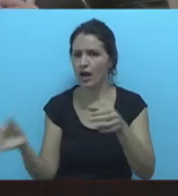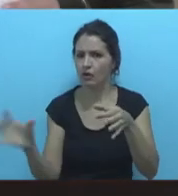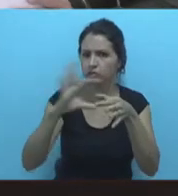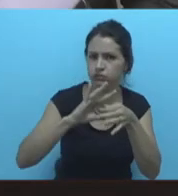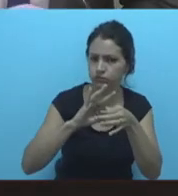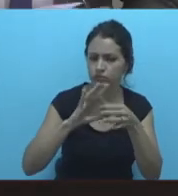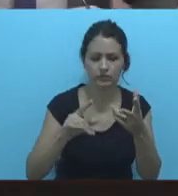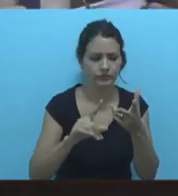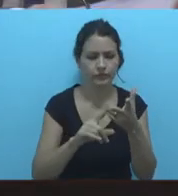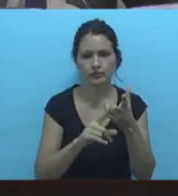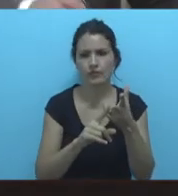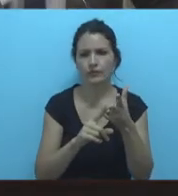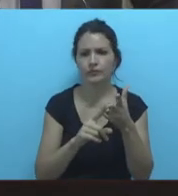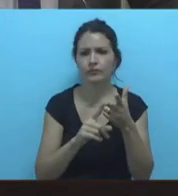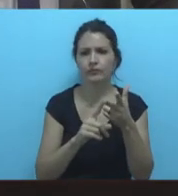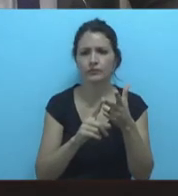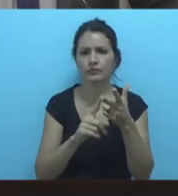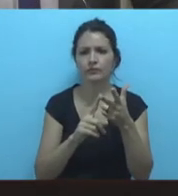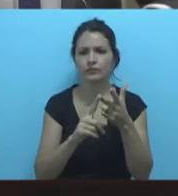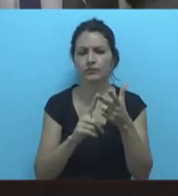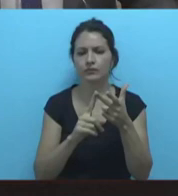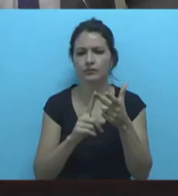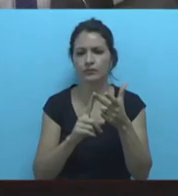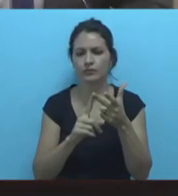que forma parte del presente.